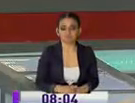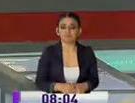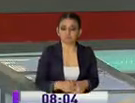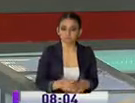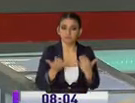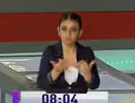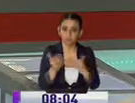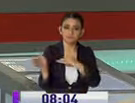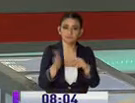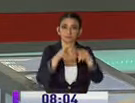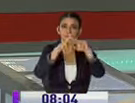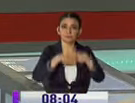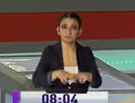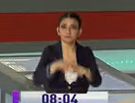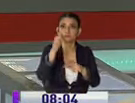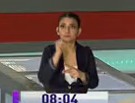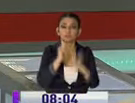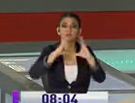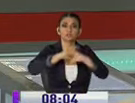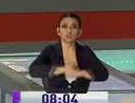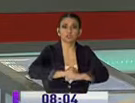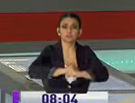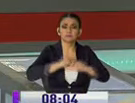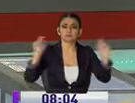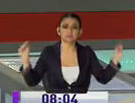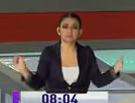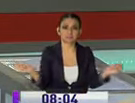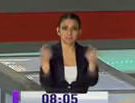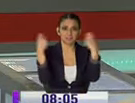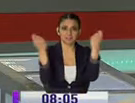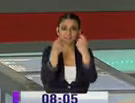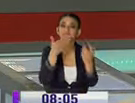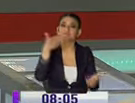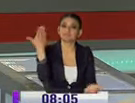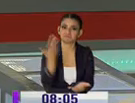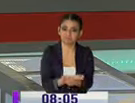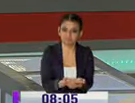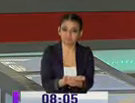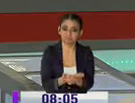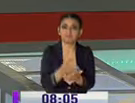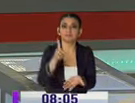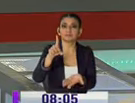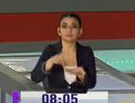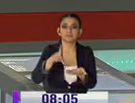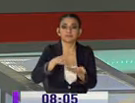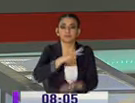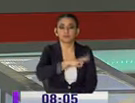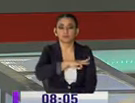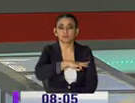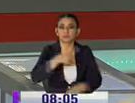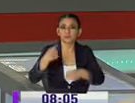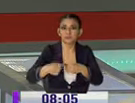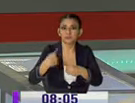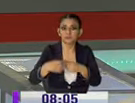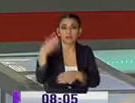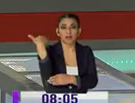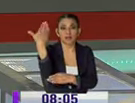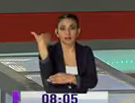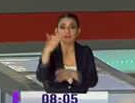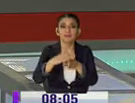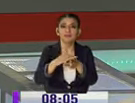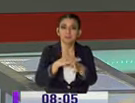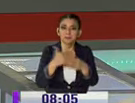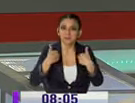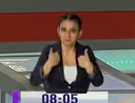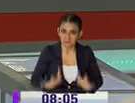Vamos ahora a revisar lo que ayer noche fue una verdadera fiesta y quiero agradecer al distrito metropolitano, al municipio, al alcalde, hizo el favor de